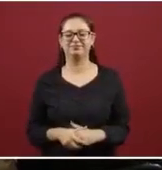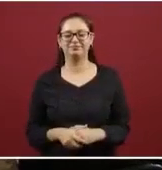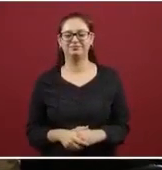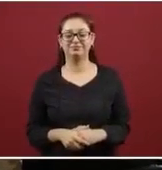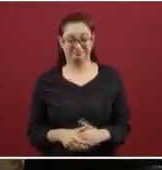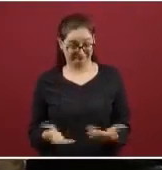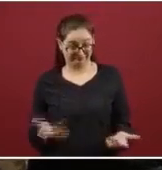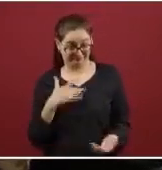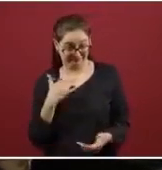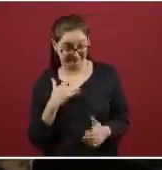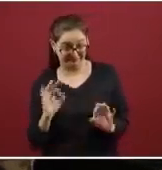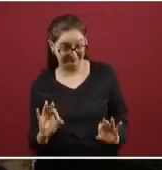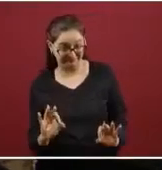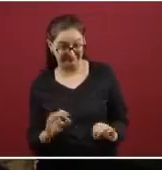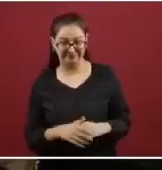¿Cómo lo ven?